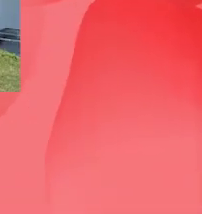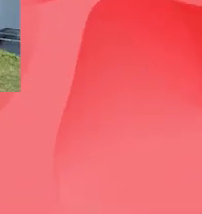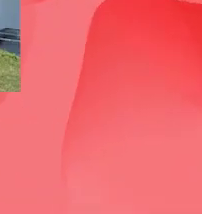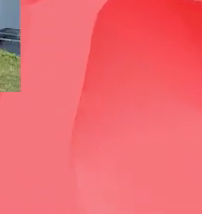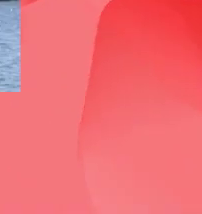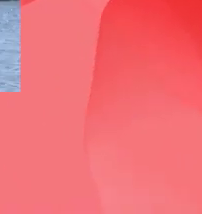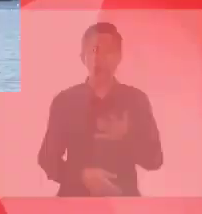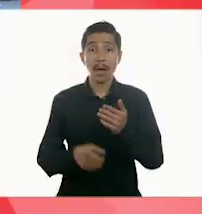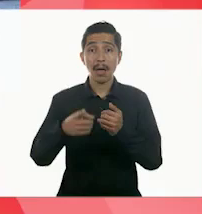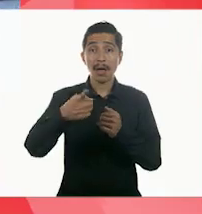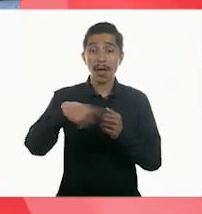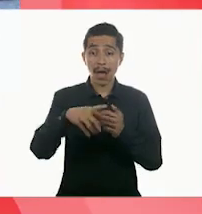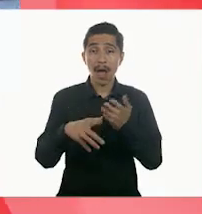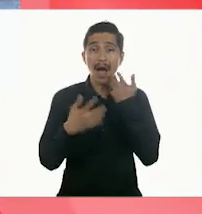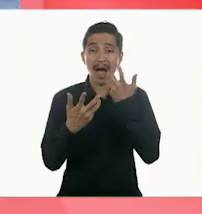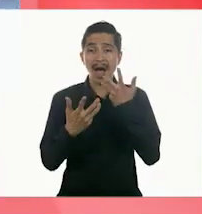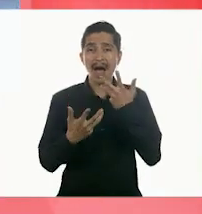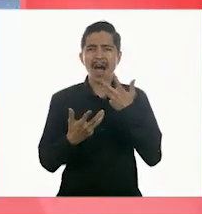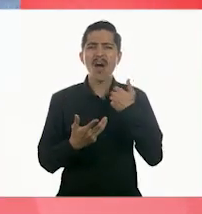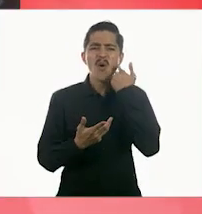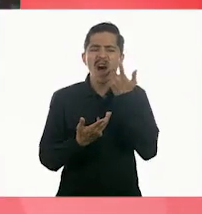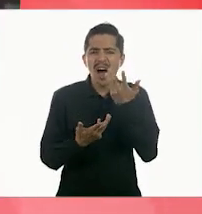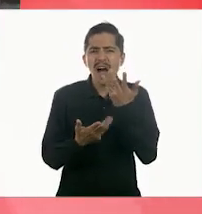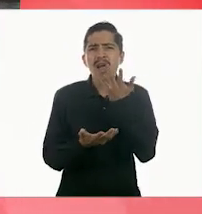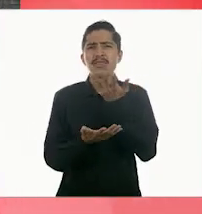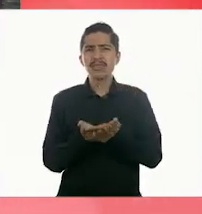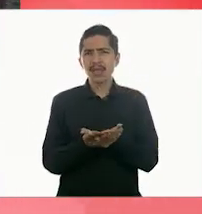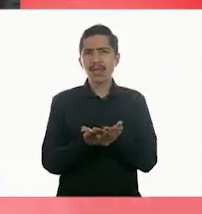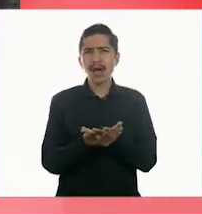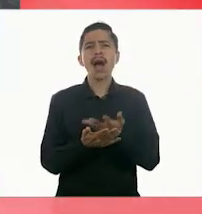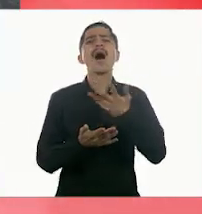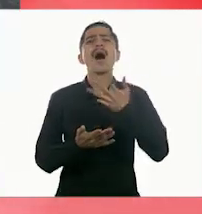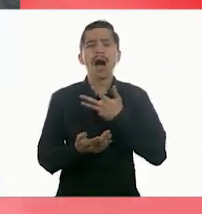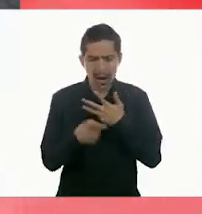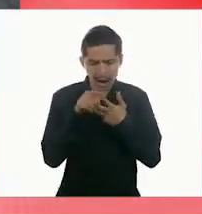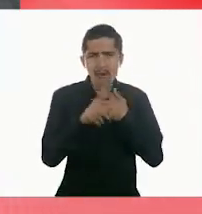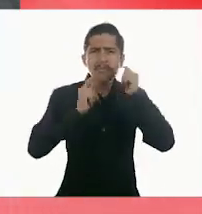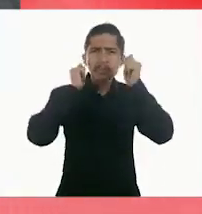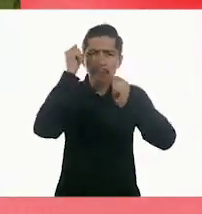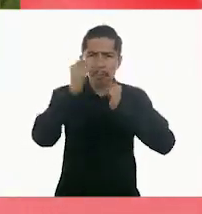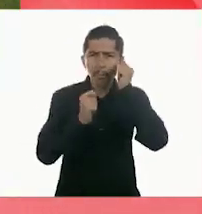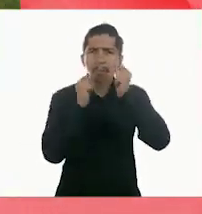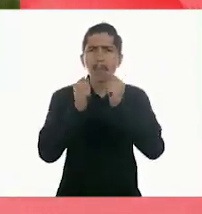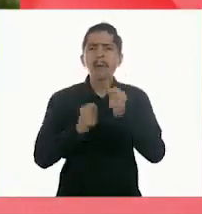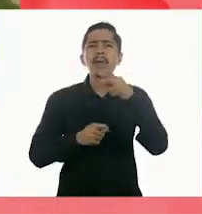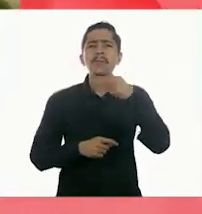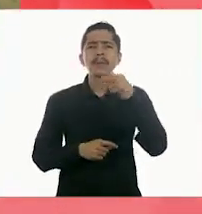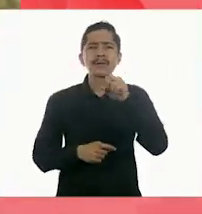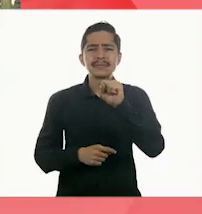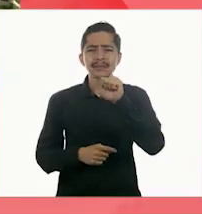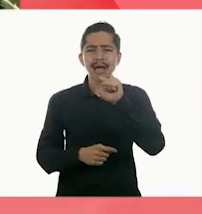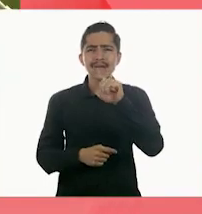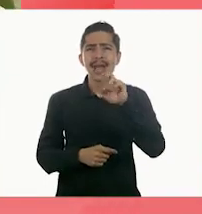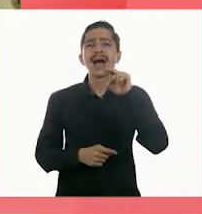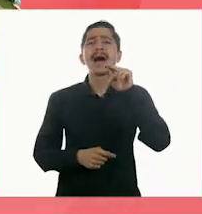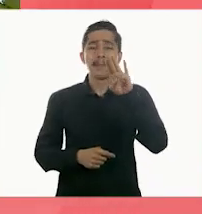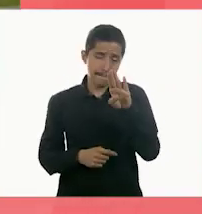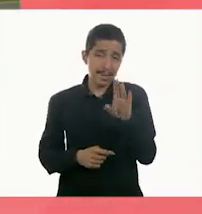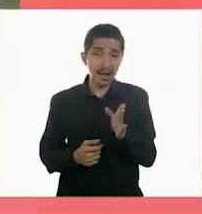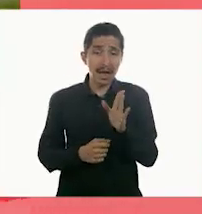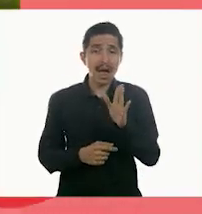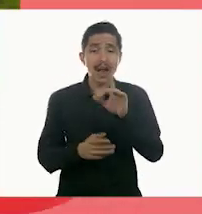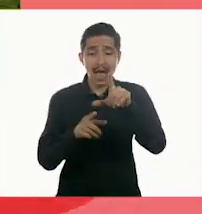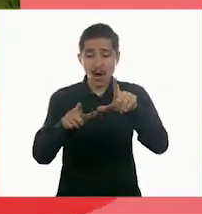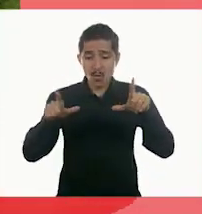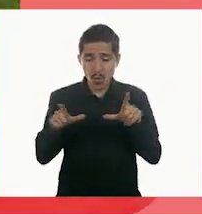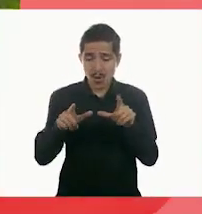Y para quienes buscan descanso, está a su disposición el centro turístico El Sayab, la Laguna del Carmen y